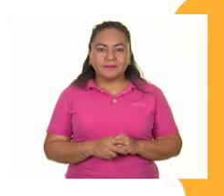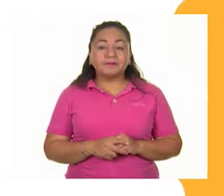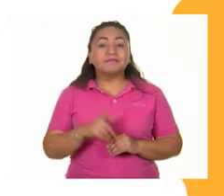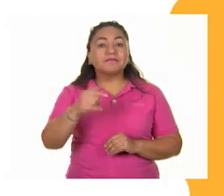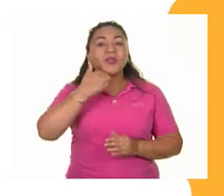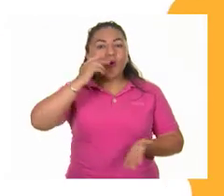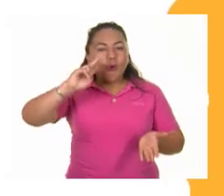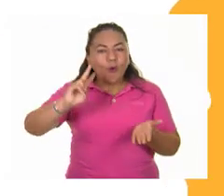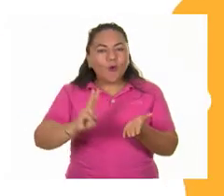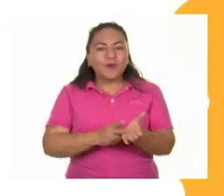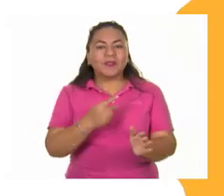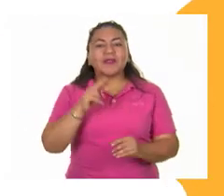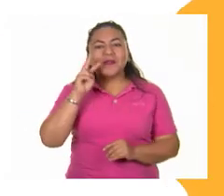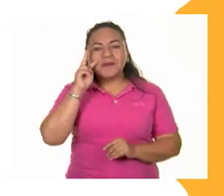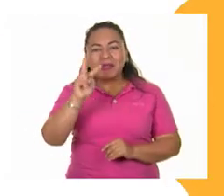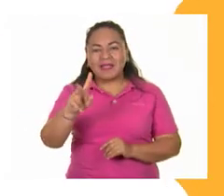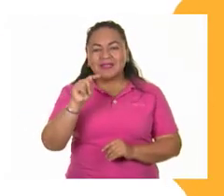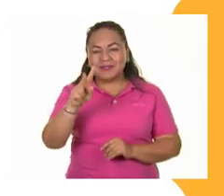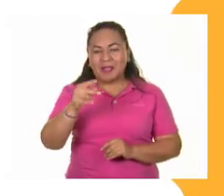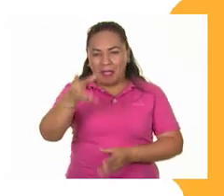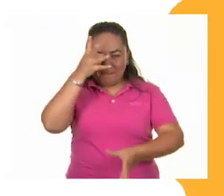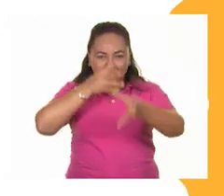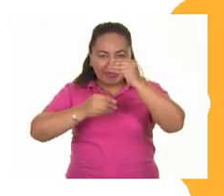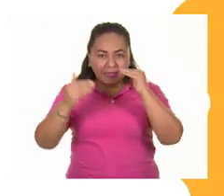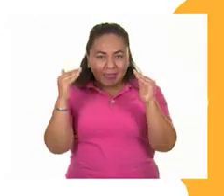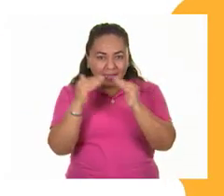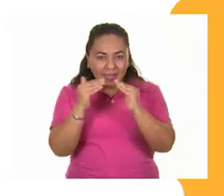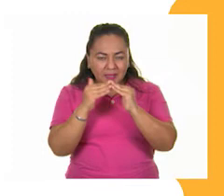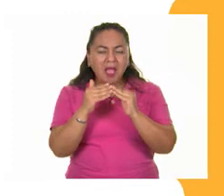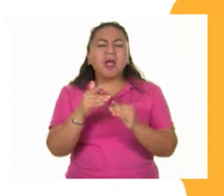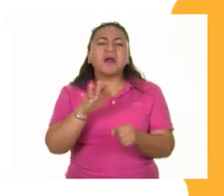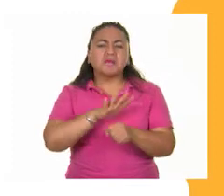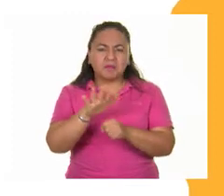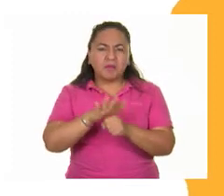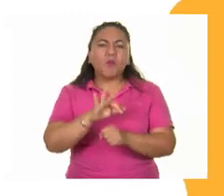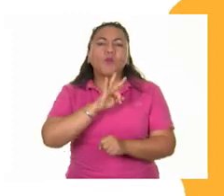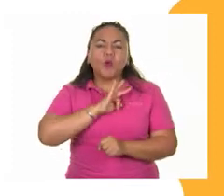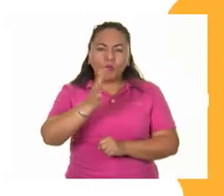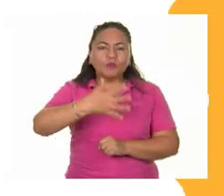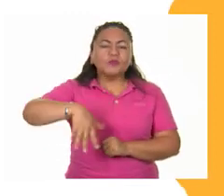Si quieres volver a ver los programas de Aprende en Casa, los puedes encontrar en la